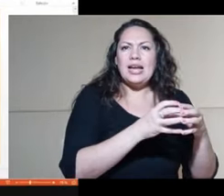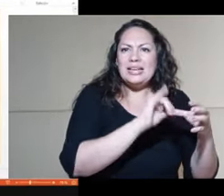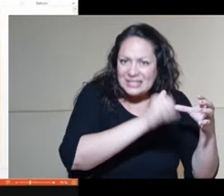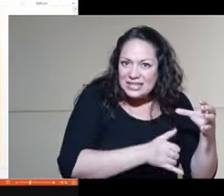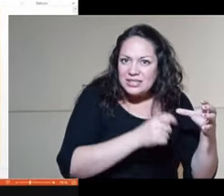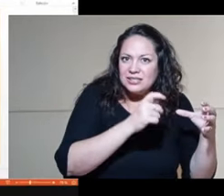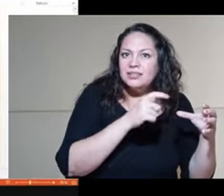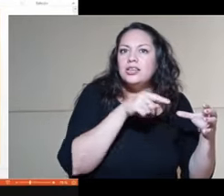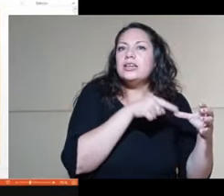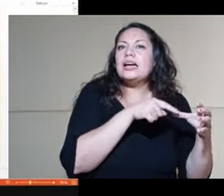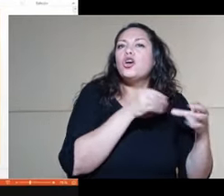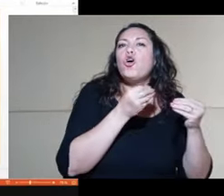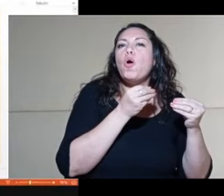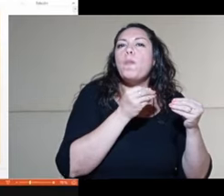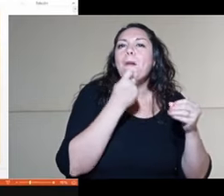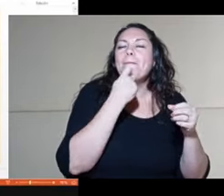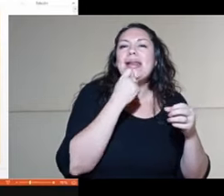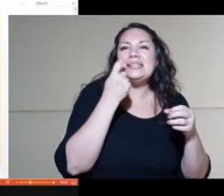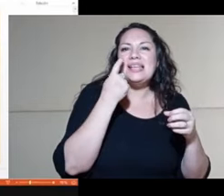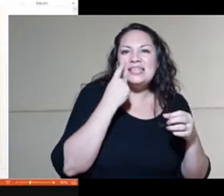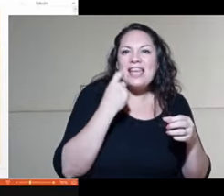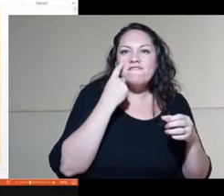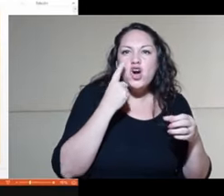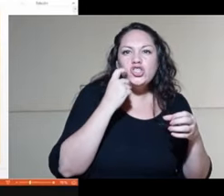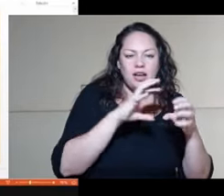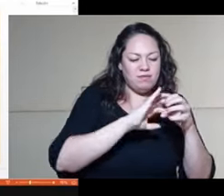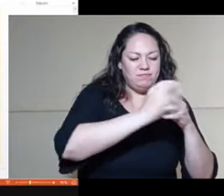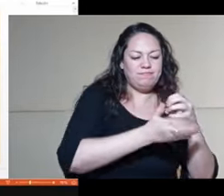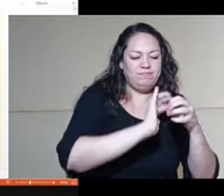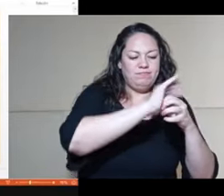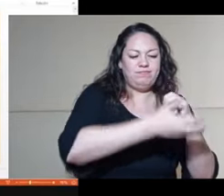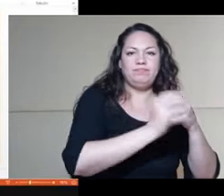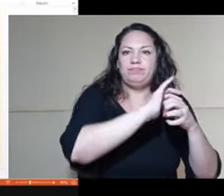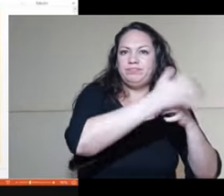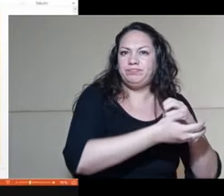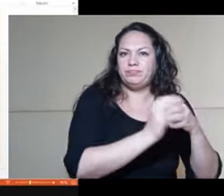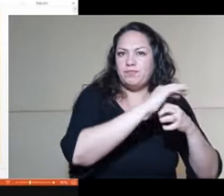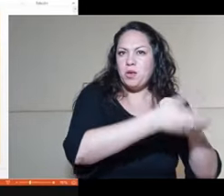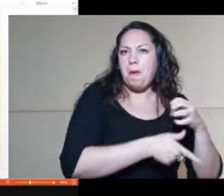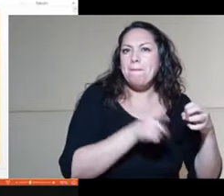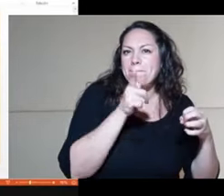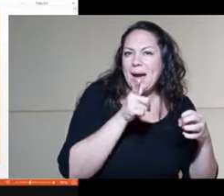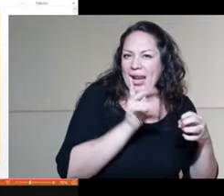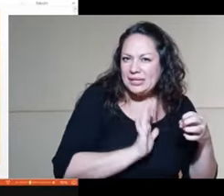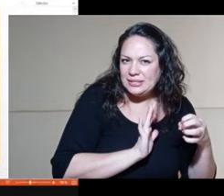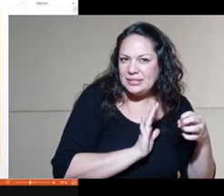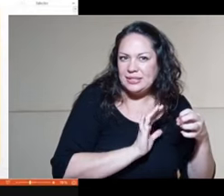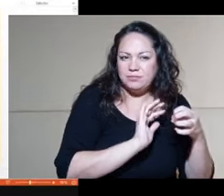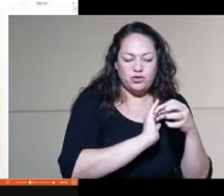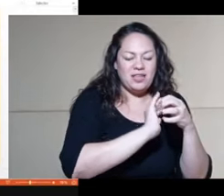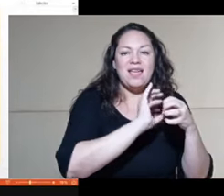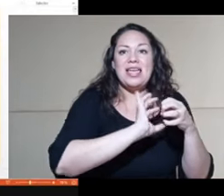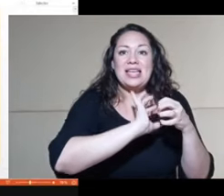Los receptores encapsulados, ¿sí?, tienen como una cápsula, son como una cebolla. Se parecen a una cebolla, las capas de una cebolla.